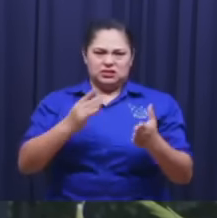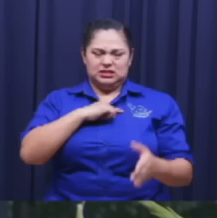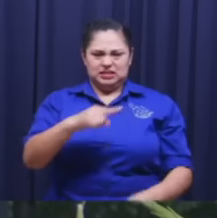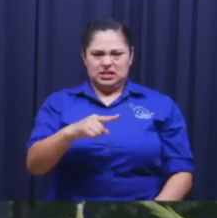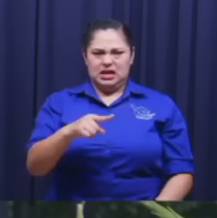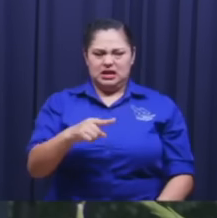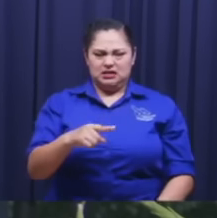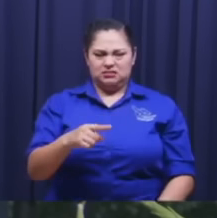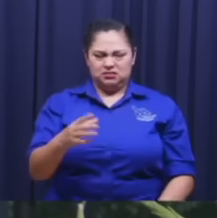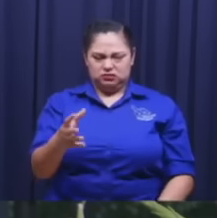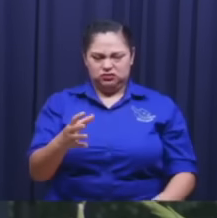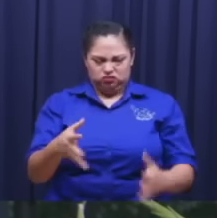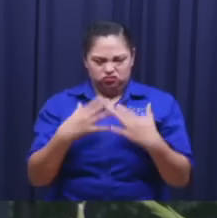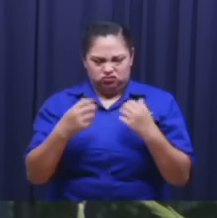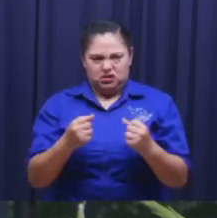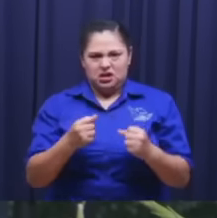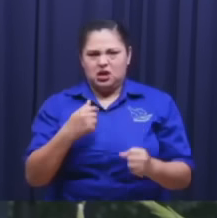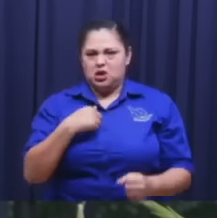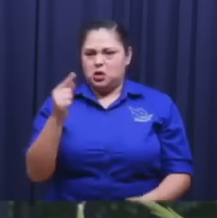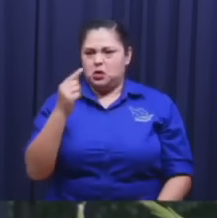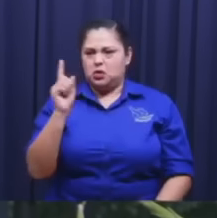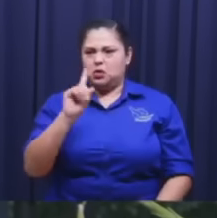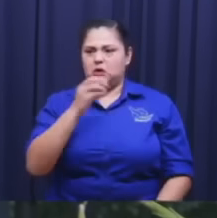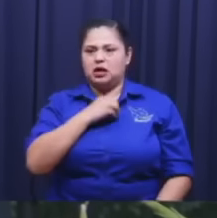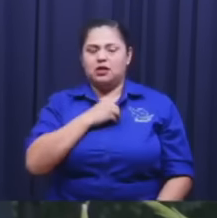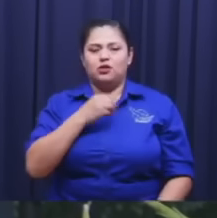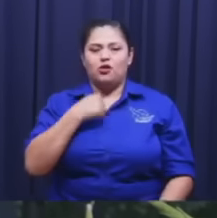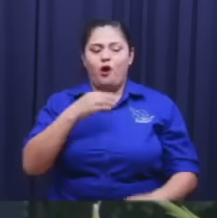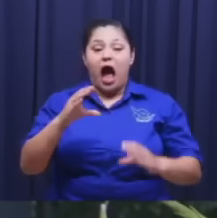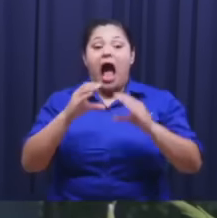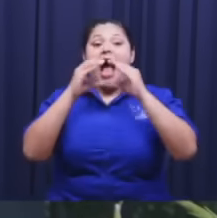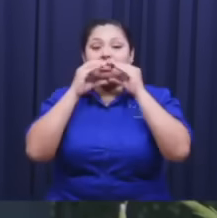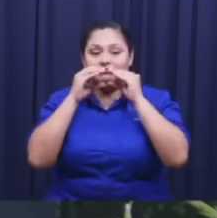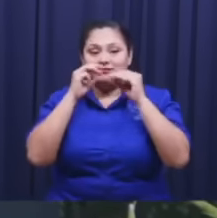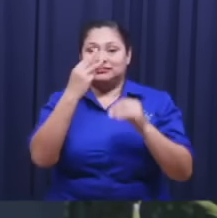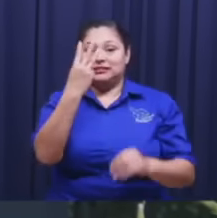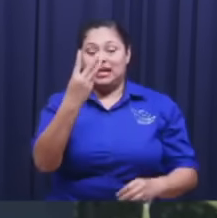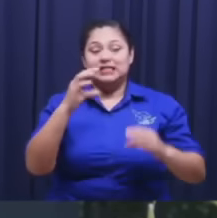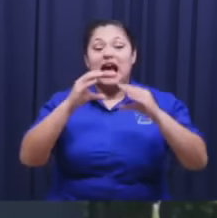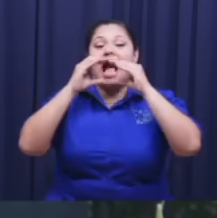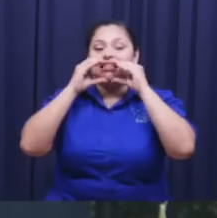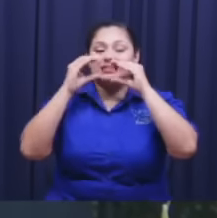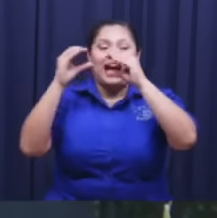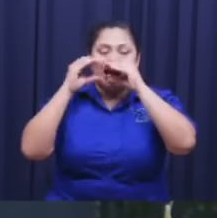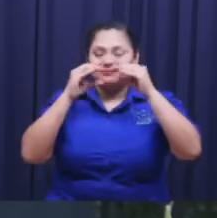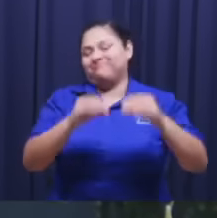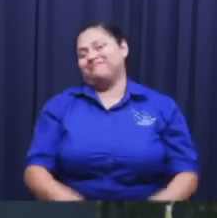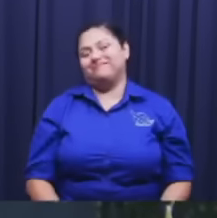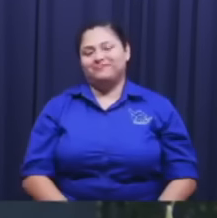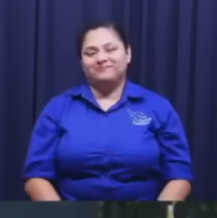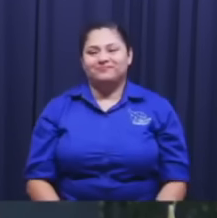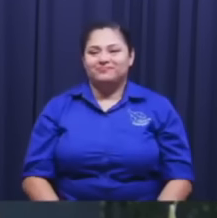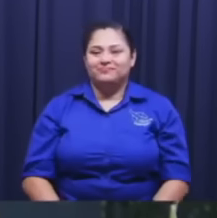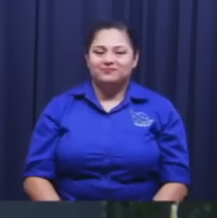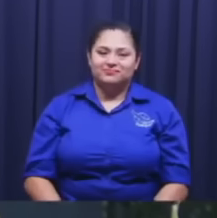fuerza, me voy a comer 3 hamburguesas. No, tampoco, ¿sí?